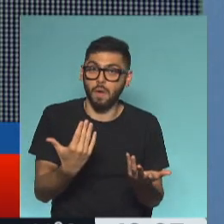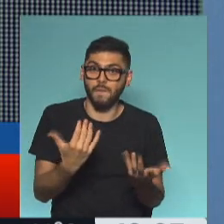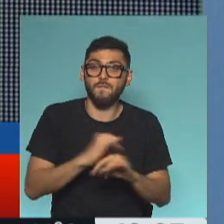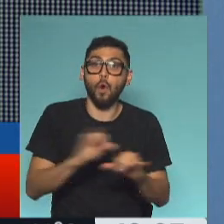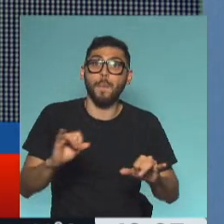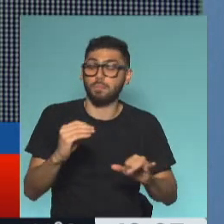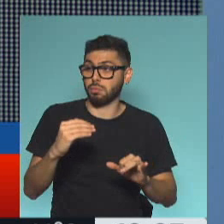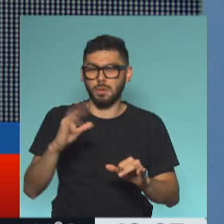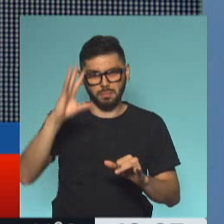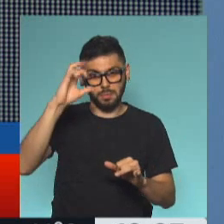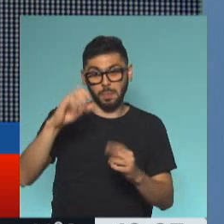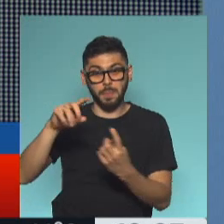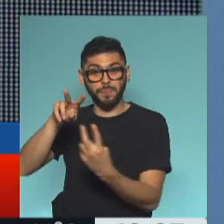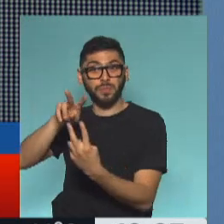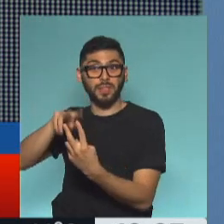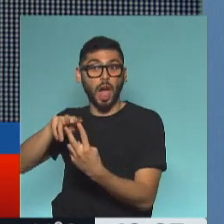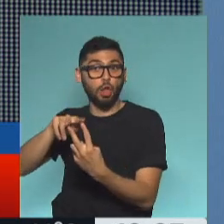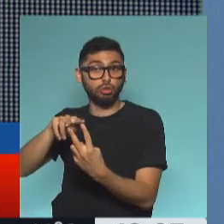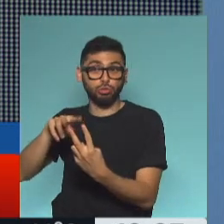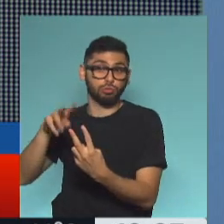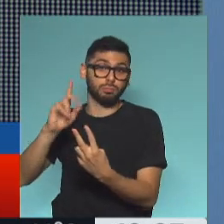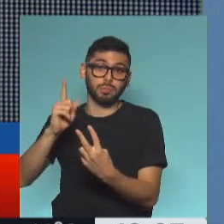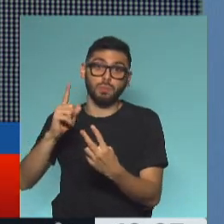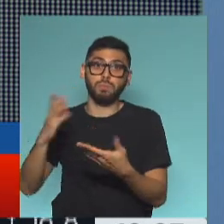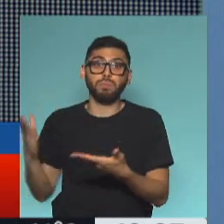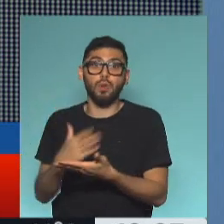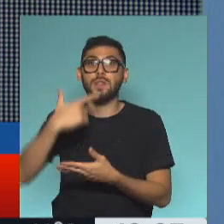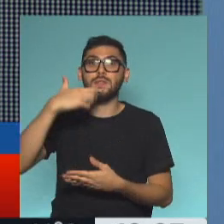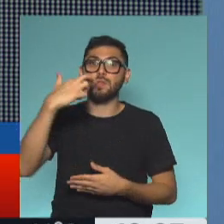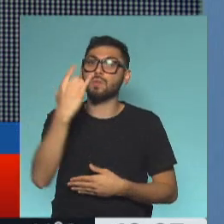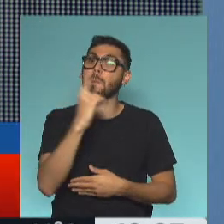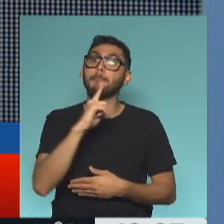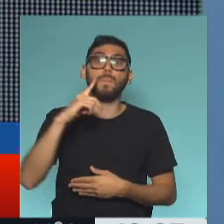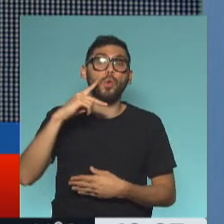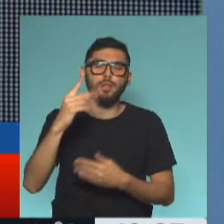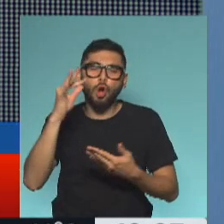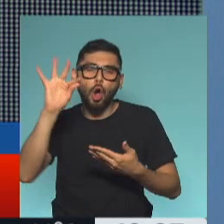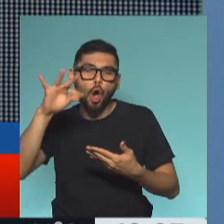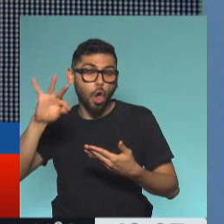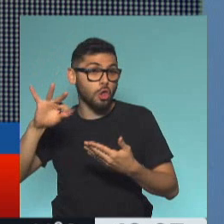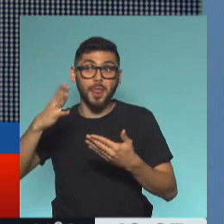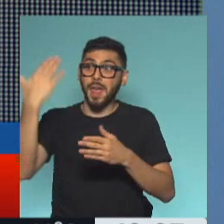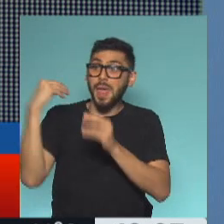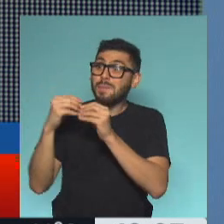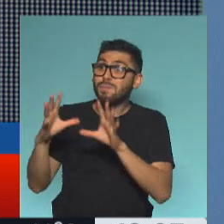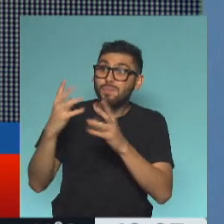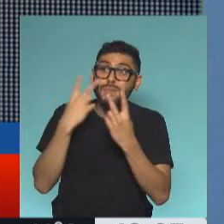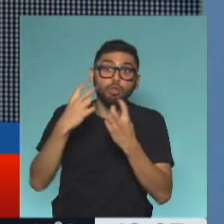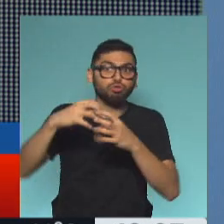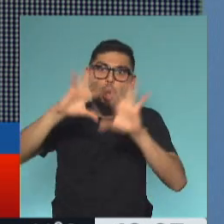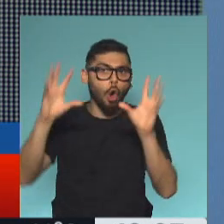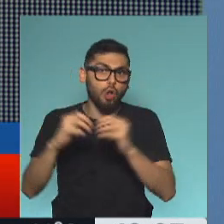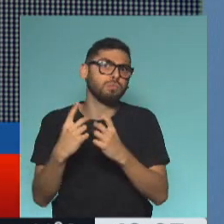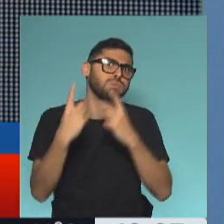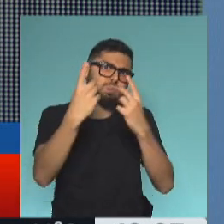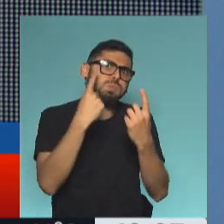adquirido. Recordemos que estas dos funcionarias vienen haciendo el seguimiento de la producción de la vacuna Sputnik casi desde que empezó con viajes a Moscú. Algo interesante,